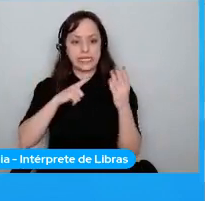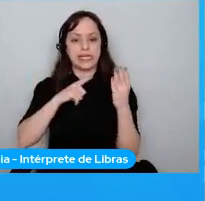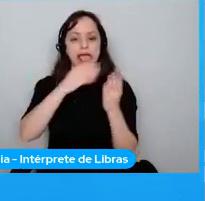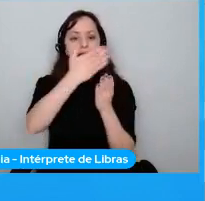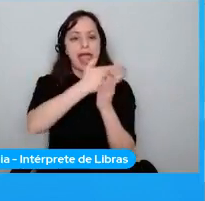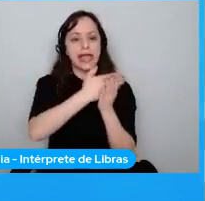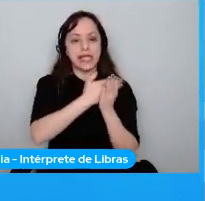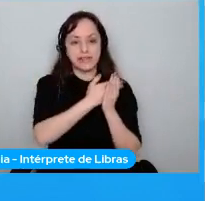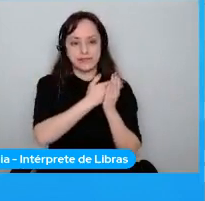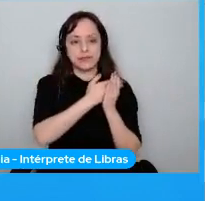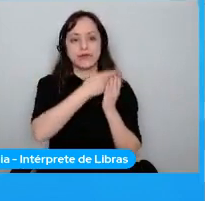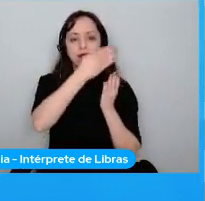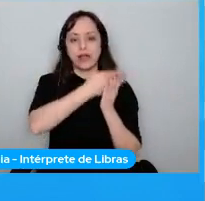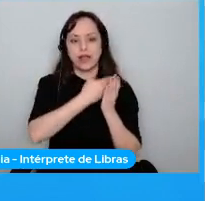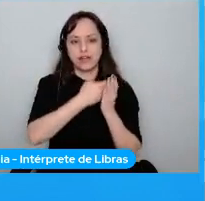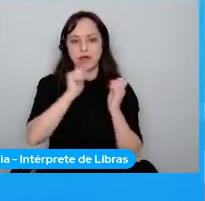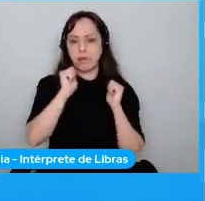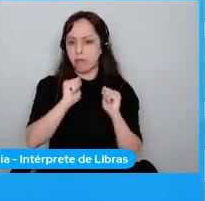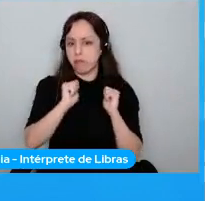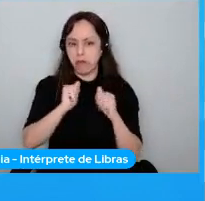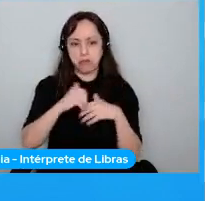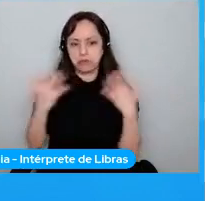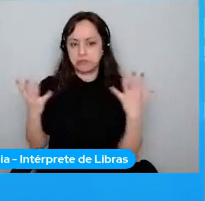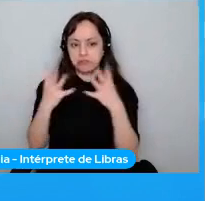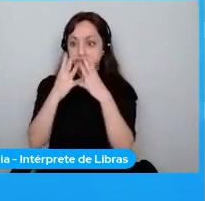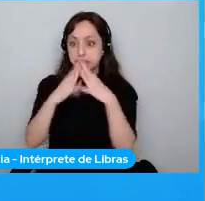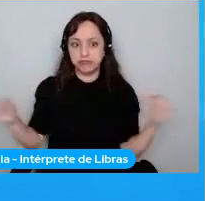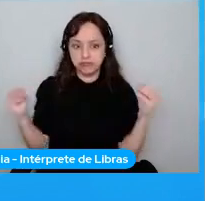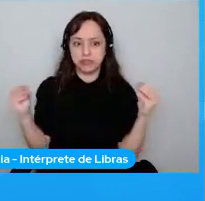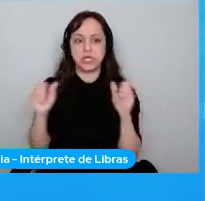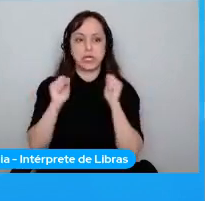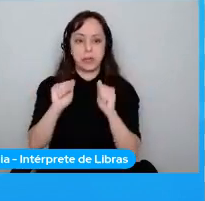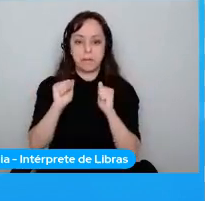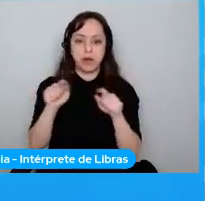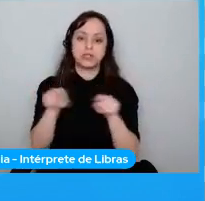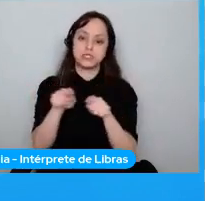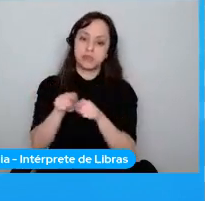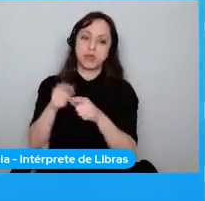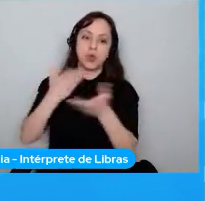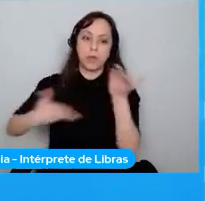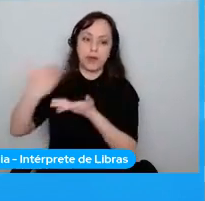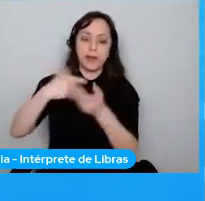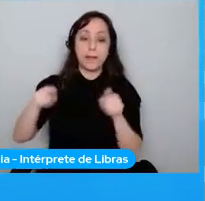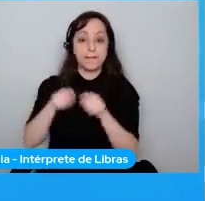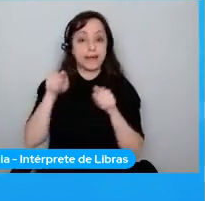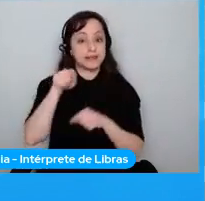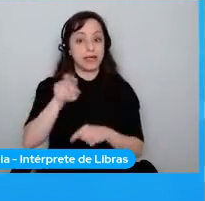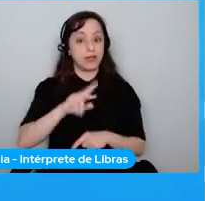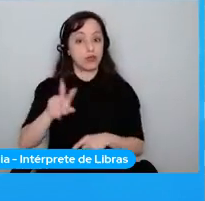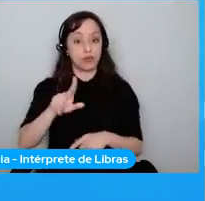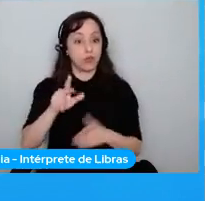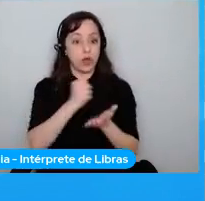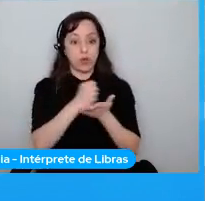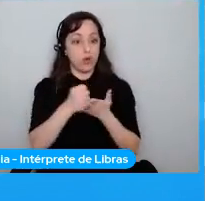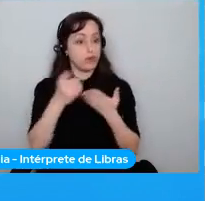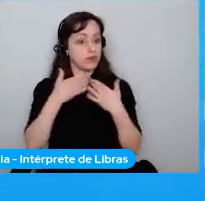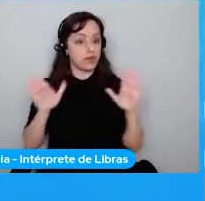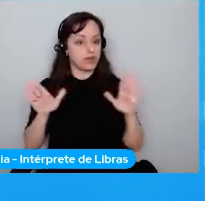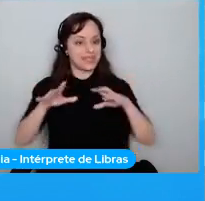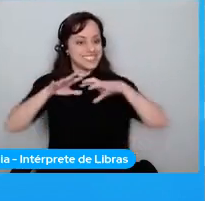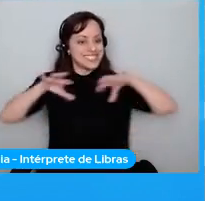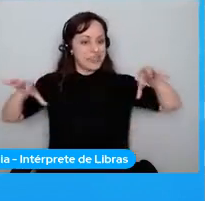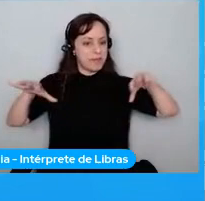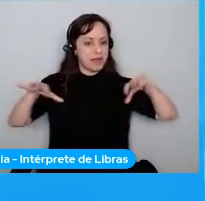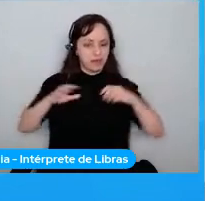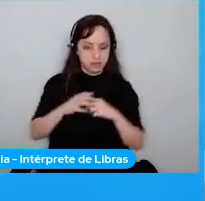que puede ser distribuido y puede ser compartido, pero no estaba en el estándar de Open Contract. Para trabajar con el